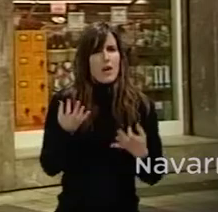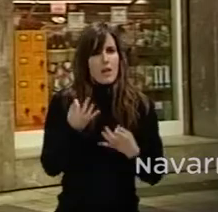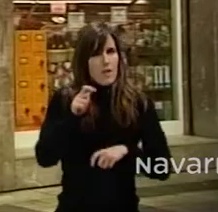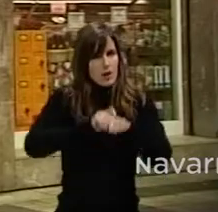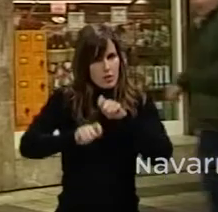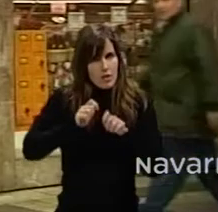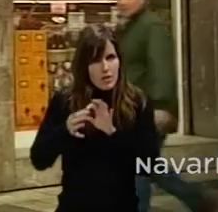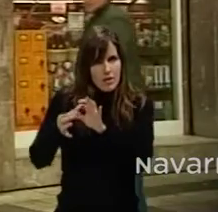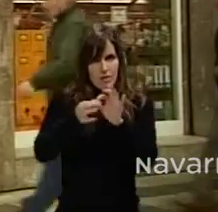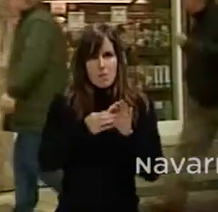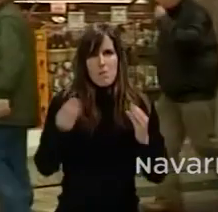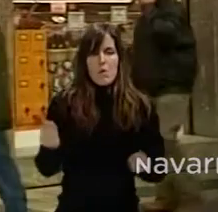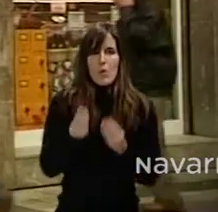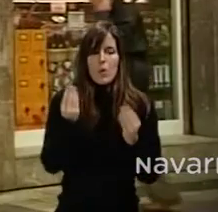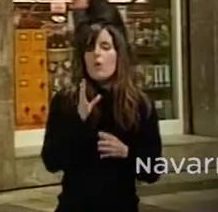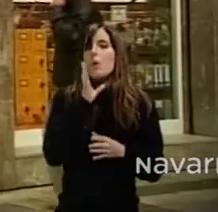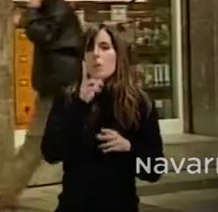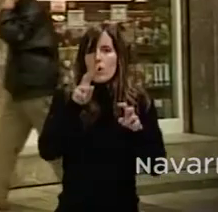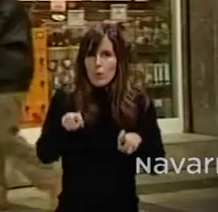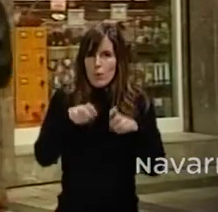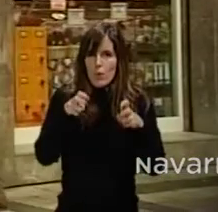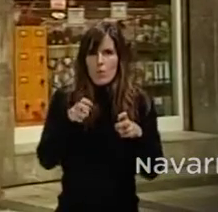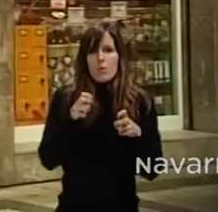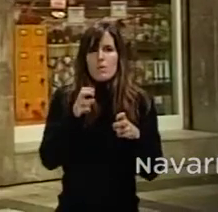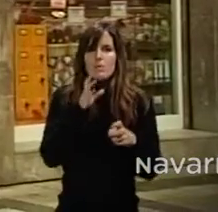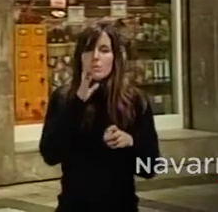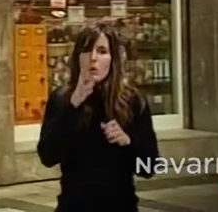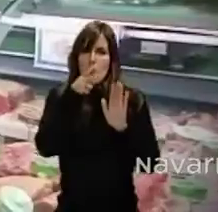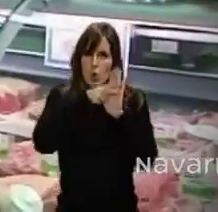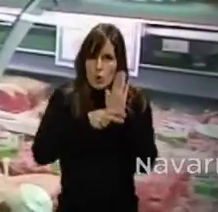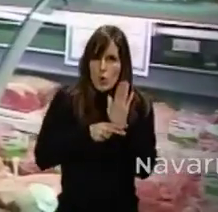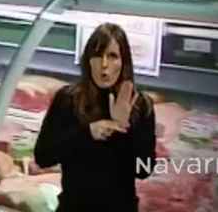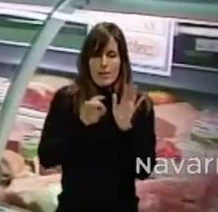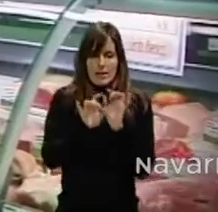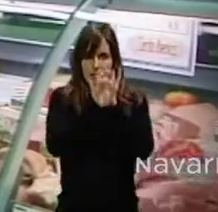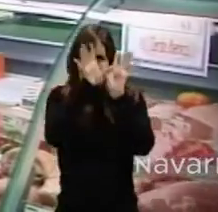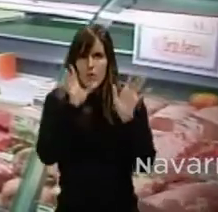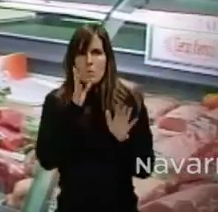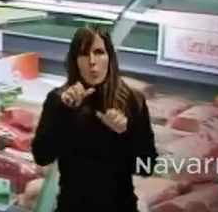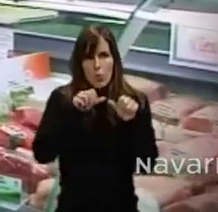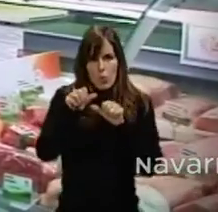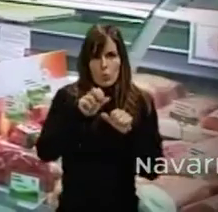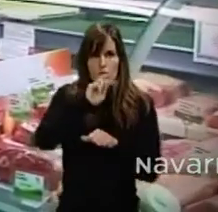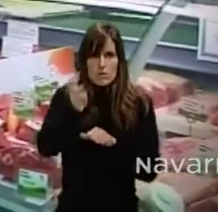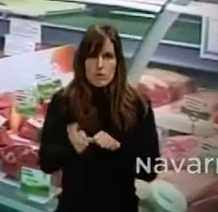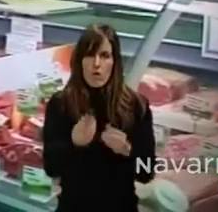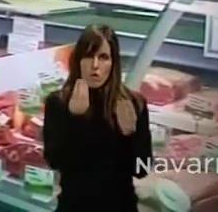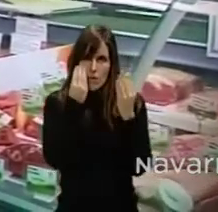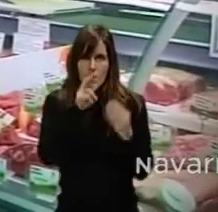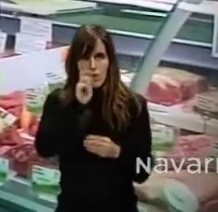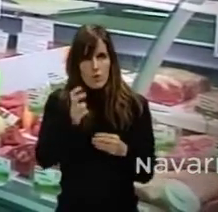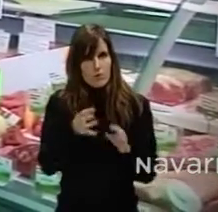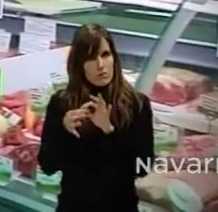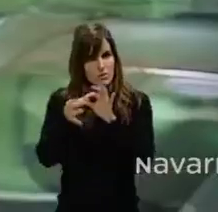innovación por los cursos que damos por aplicar la normativa por las exigencias legales y eso lo que transmite es al